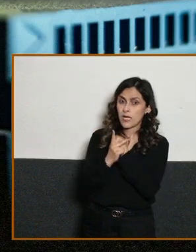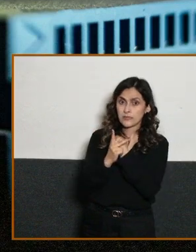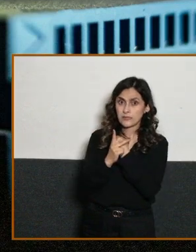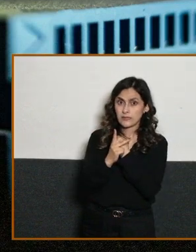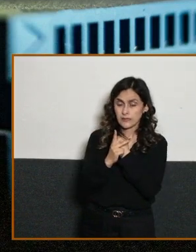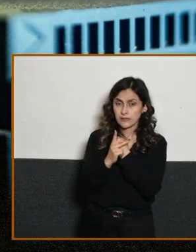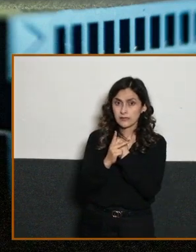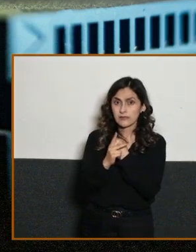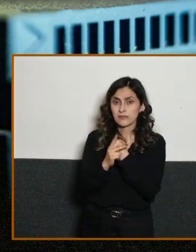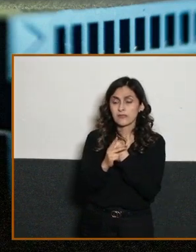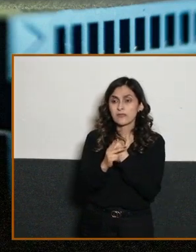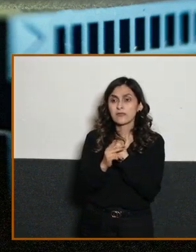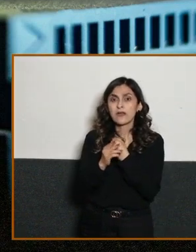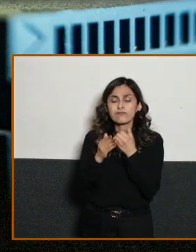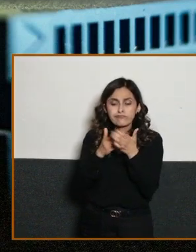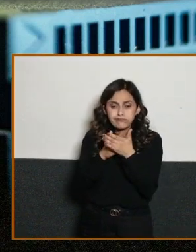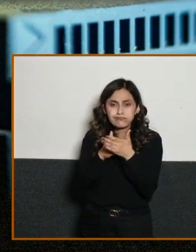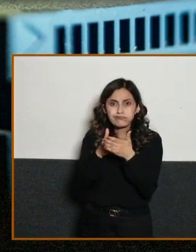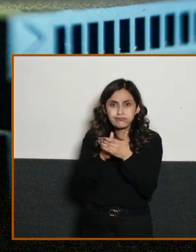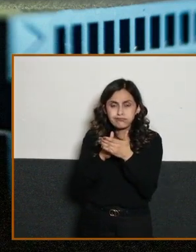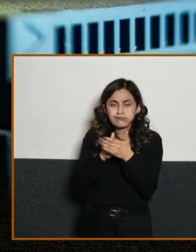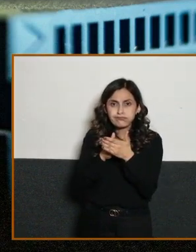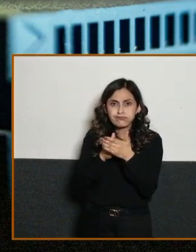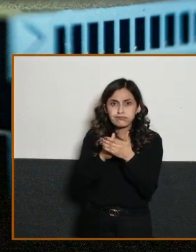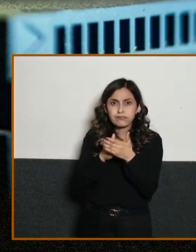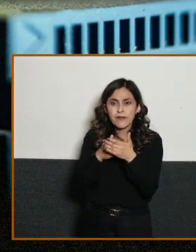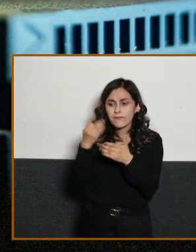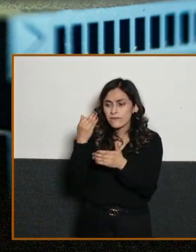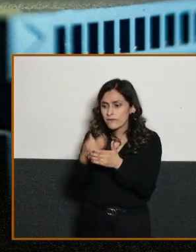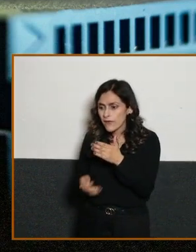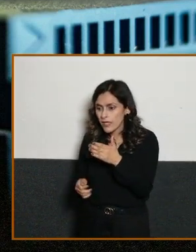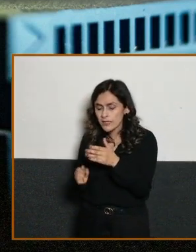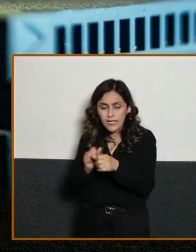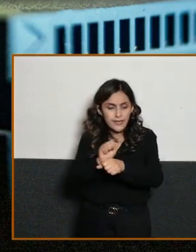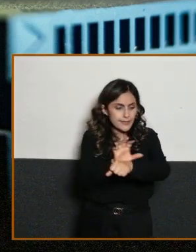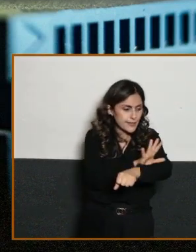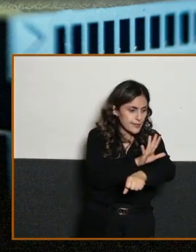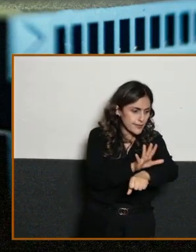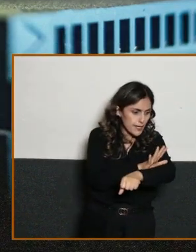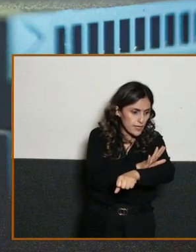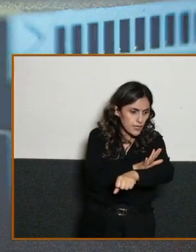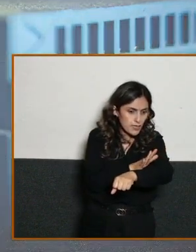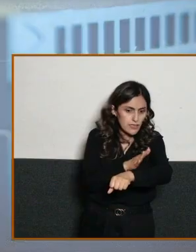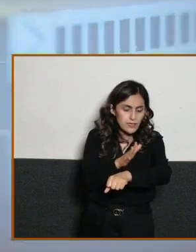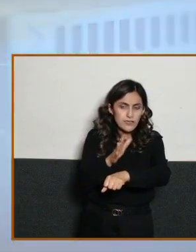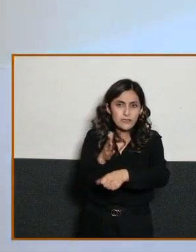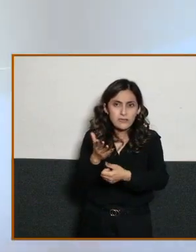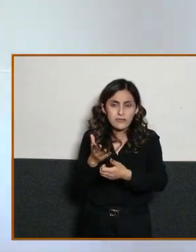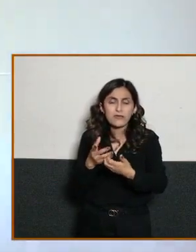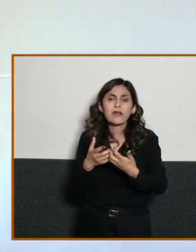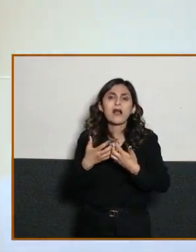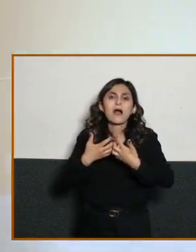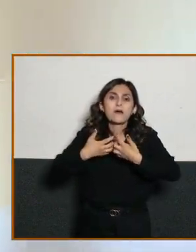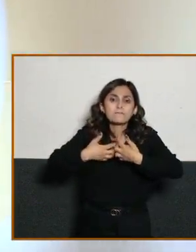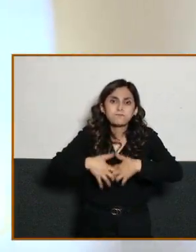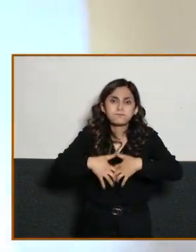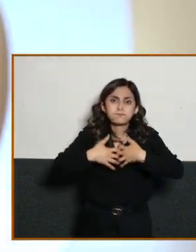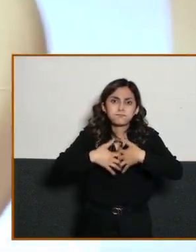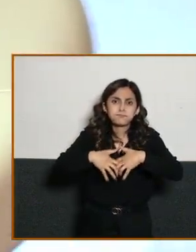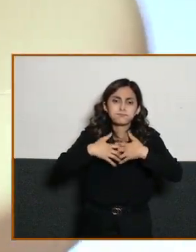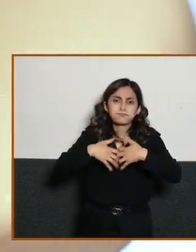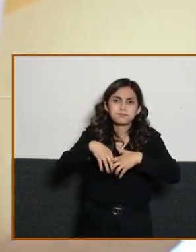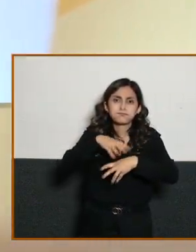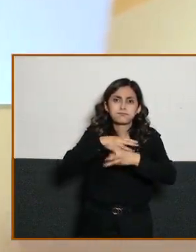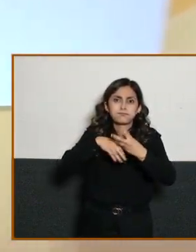límites de inteligencia porque no tiene suficiente energía. Y al mismo tiempo no podemos solo quemar más carbón, ¿cierto? Entonces